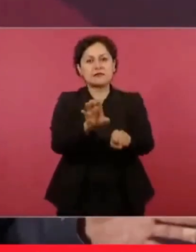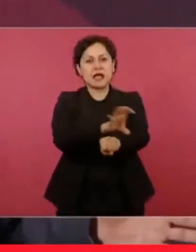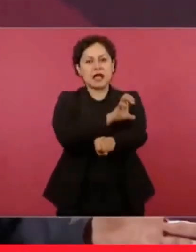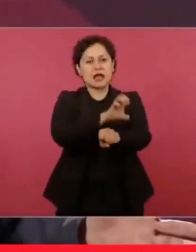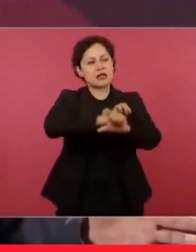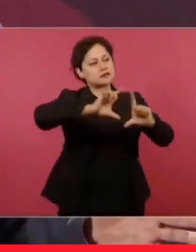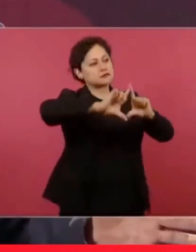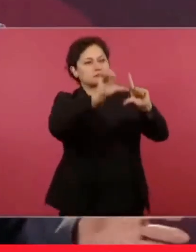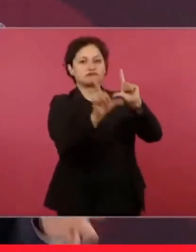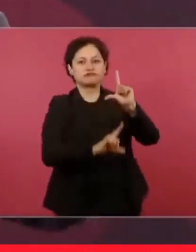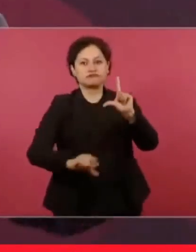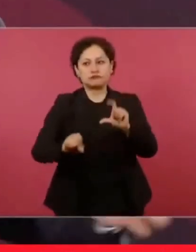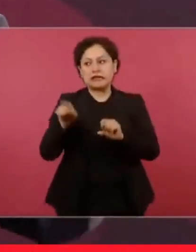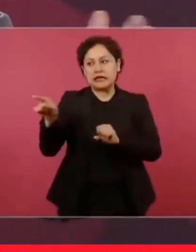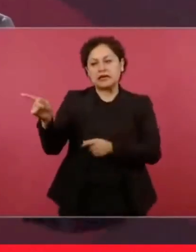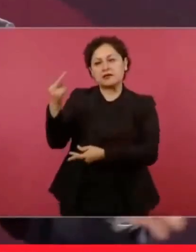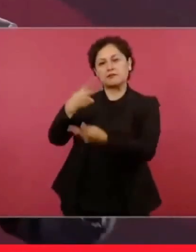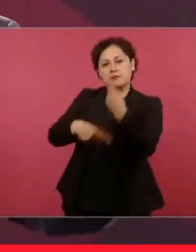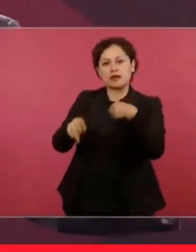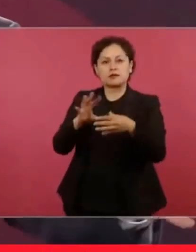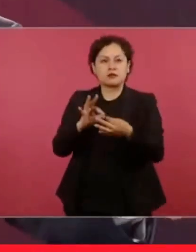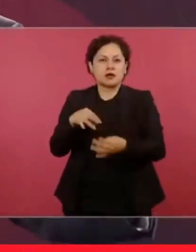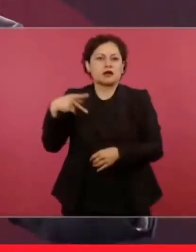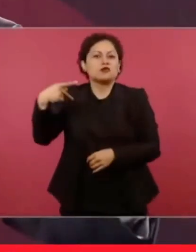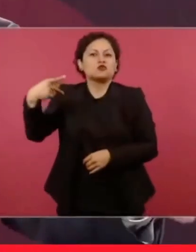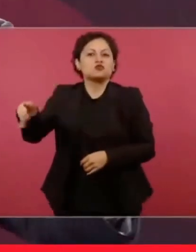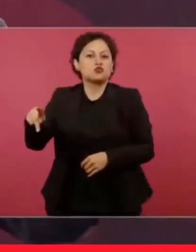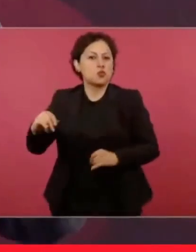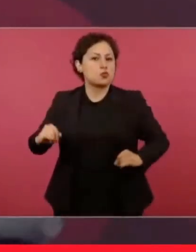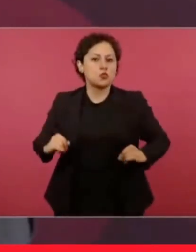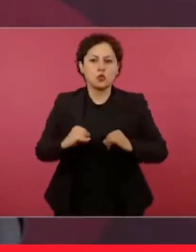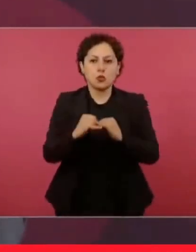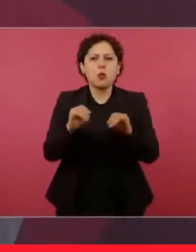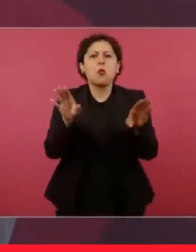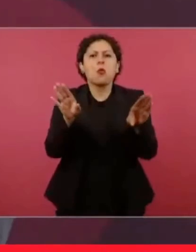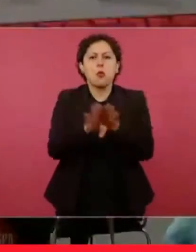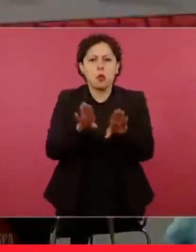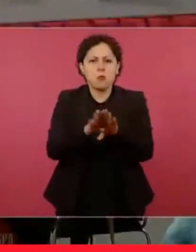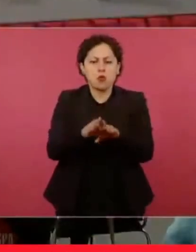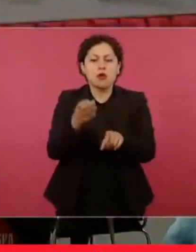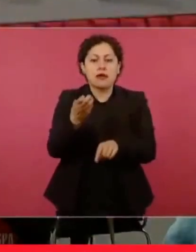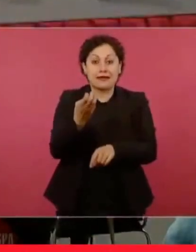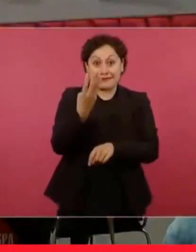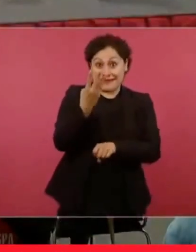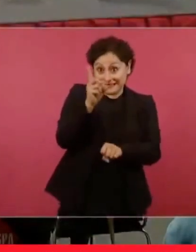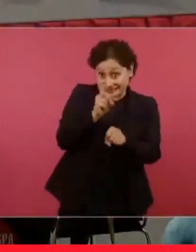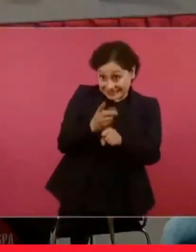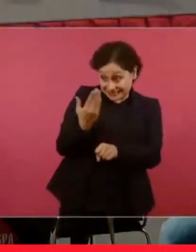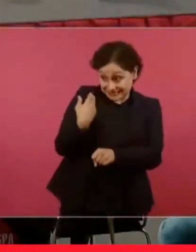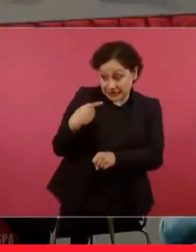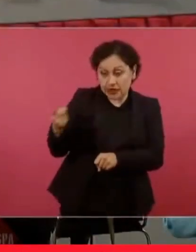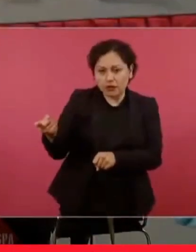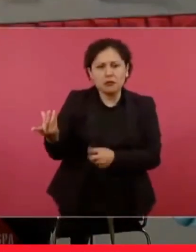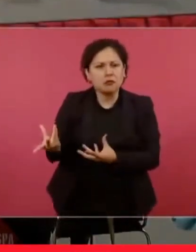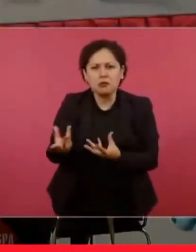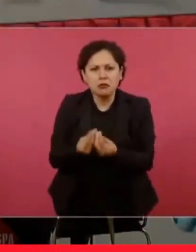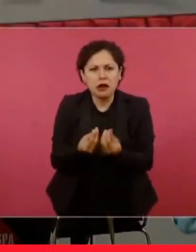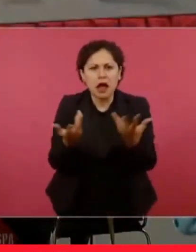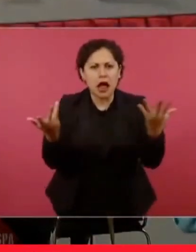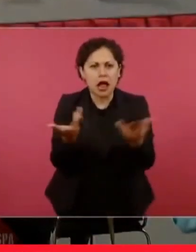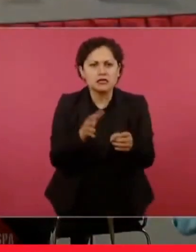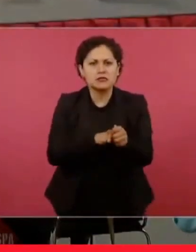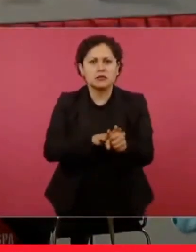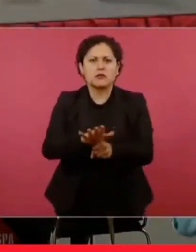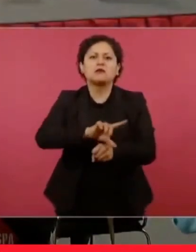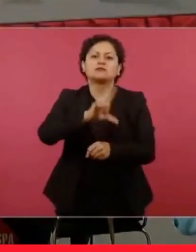cómo funciona el SENACE y cómo funcionó en esos 3 días y en todos los demás. Finalmente vamos a hacer una